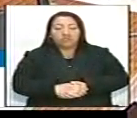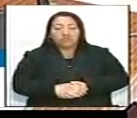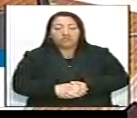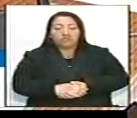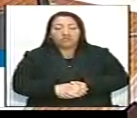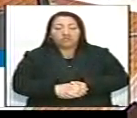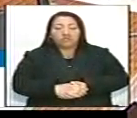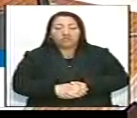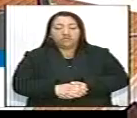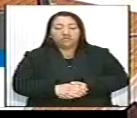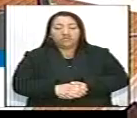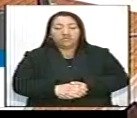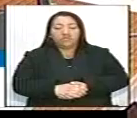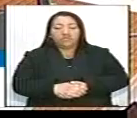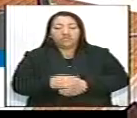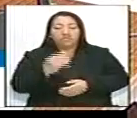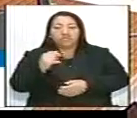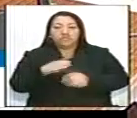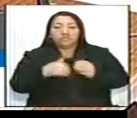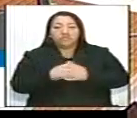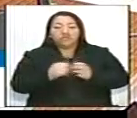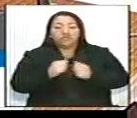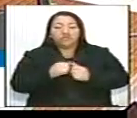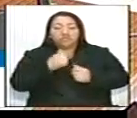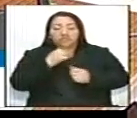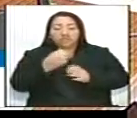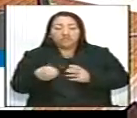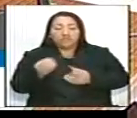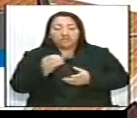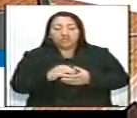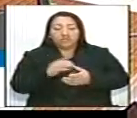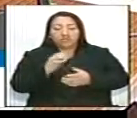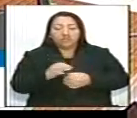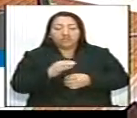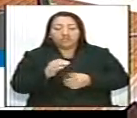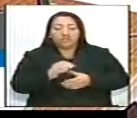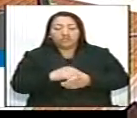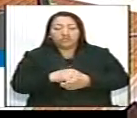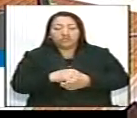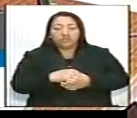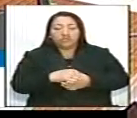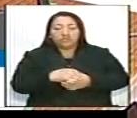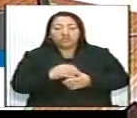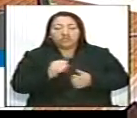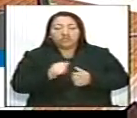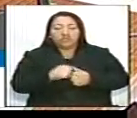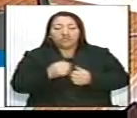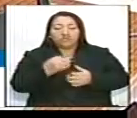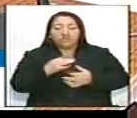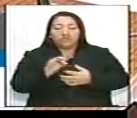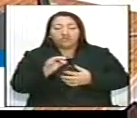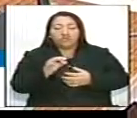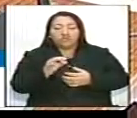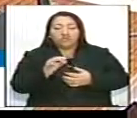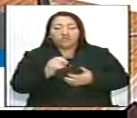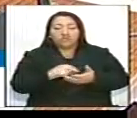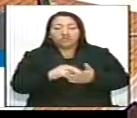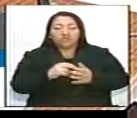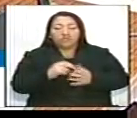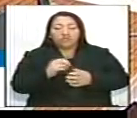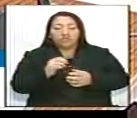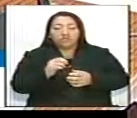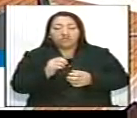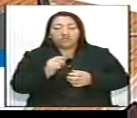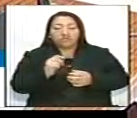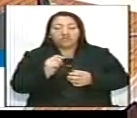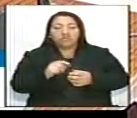primera evaluación que hicimos como MEP respecto a la incorporación oportuna y correcta, resultó que el 100%